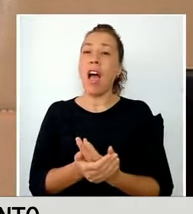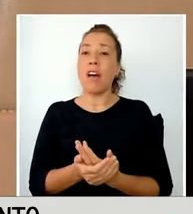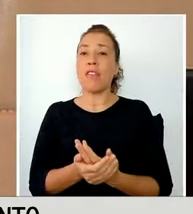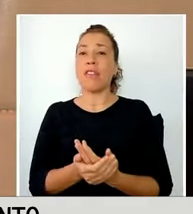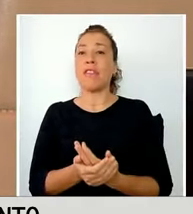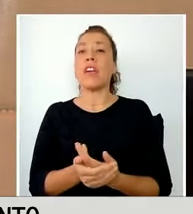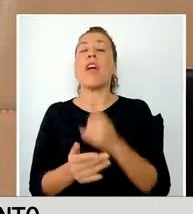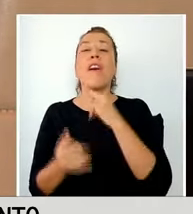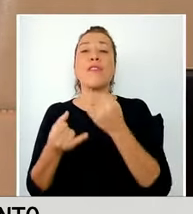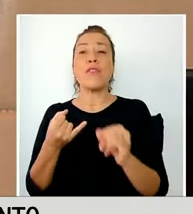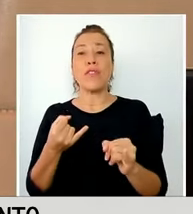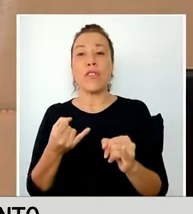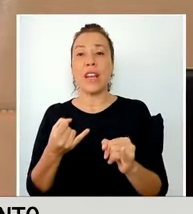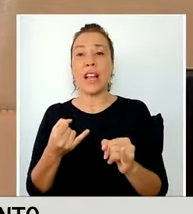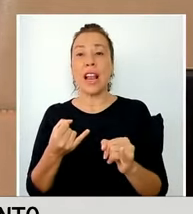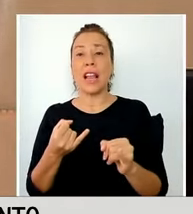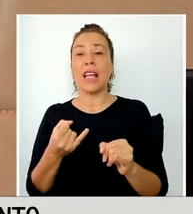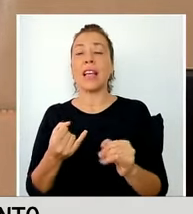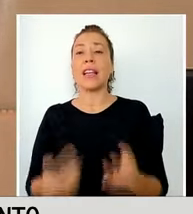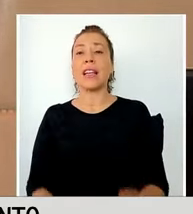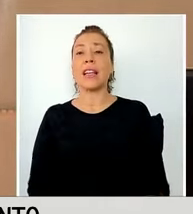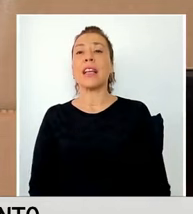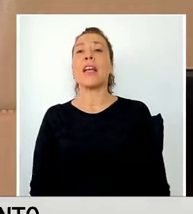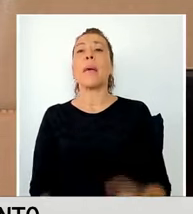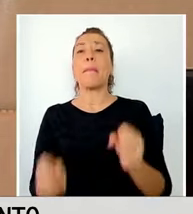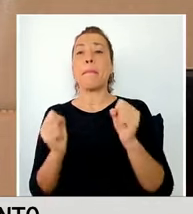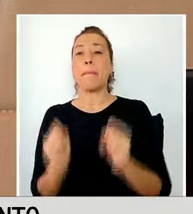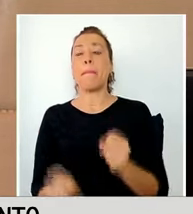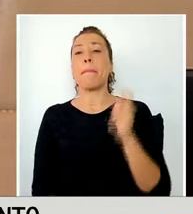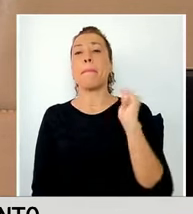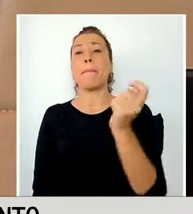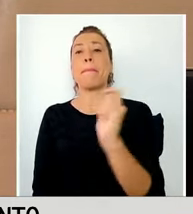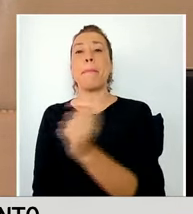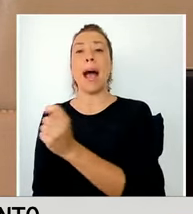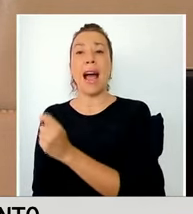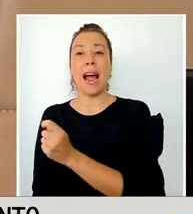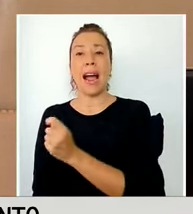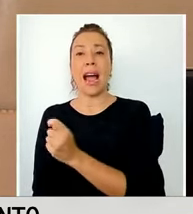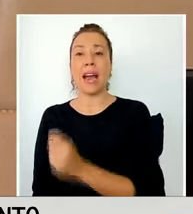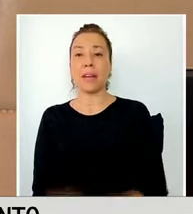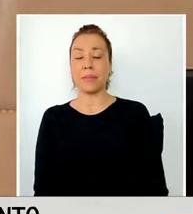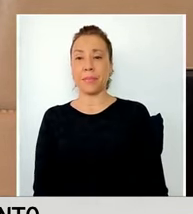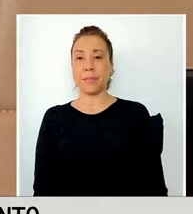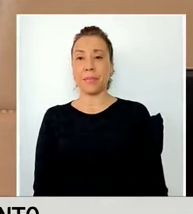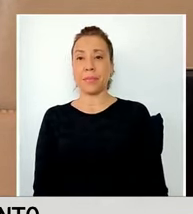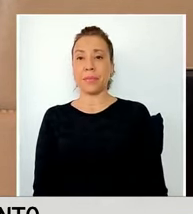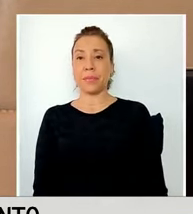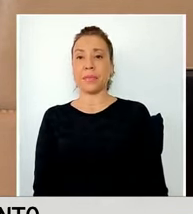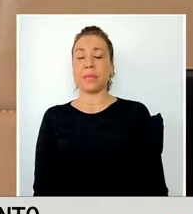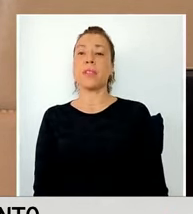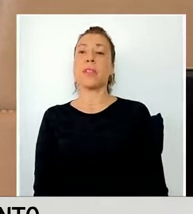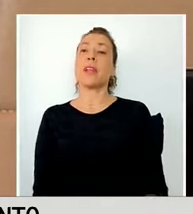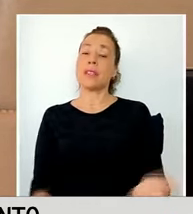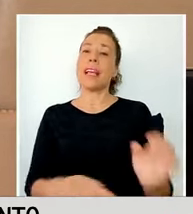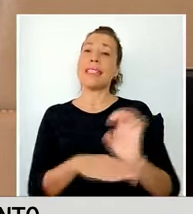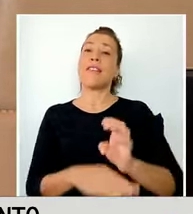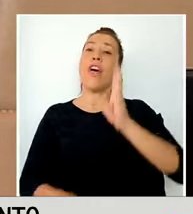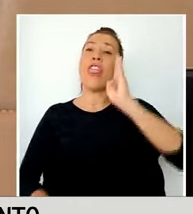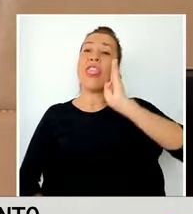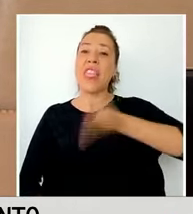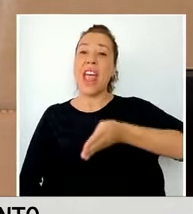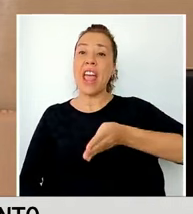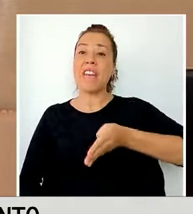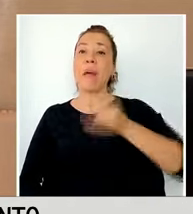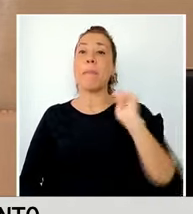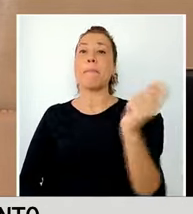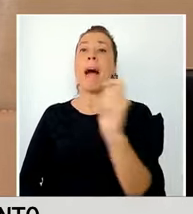es que finalmente puedan pagarse puedan cancelarse y para aquello el estado debe pagar sus